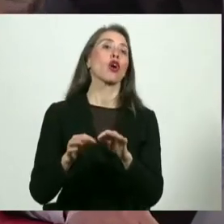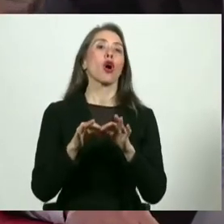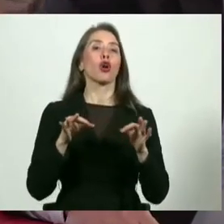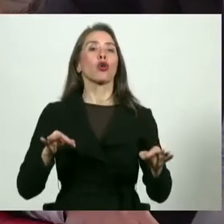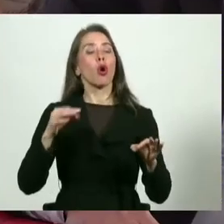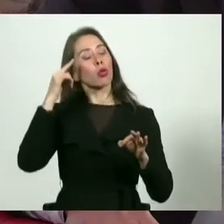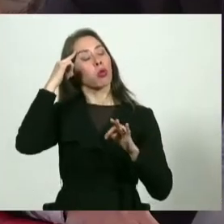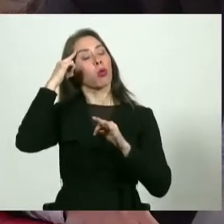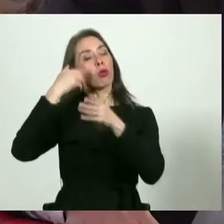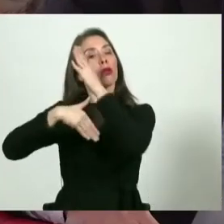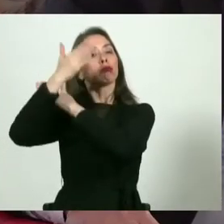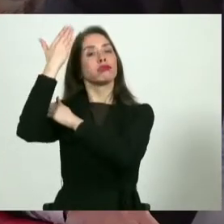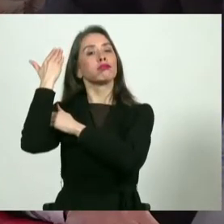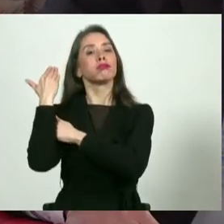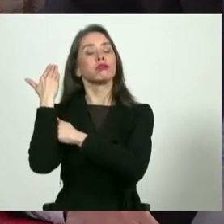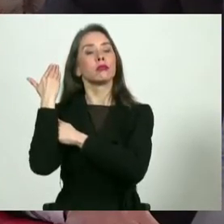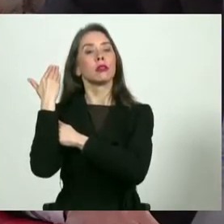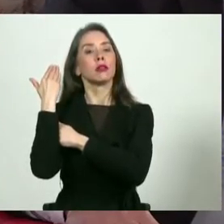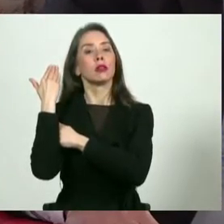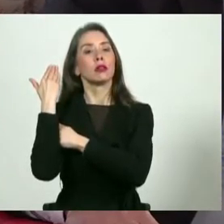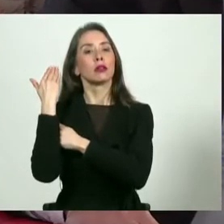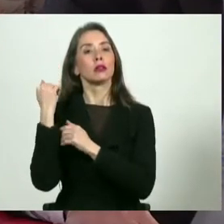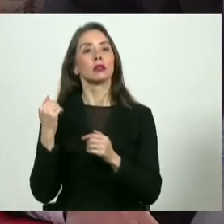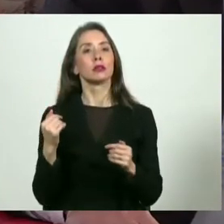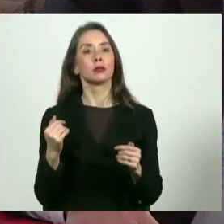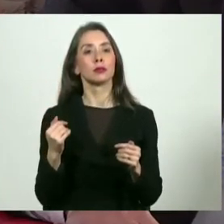conveniente. Ya. El tema